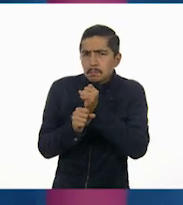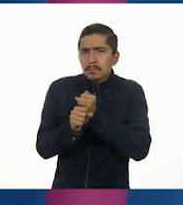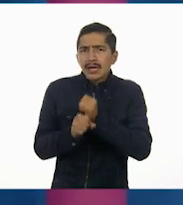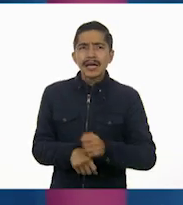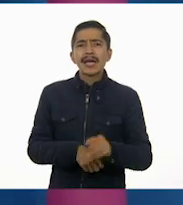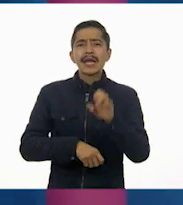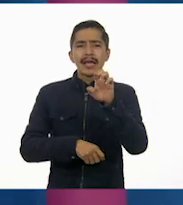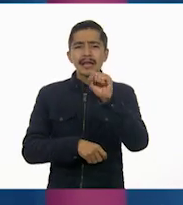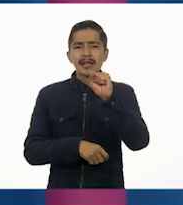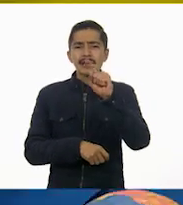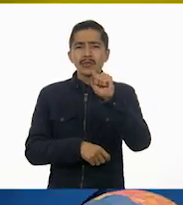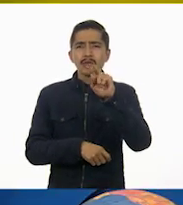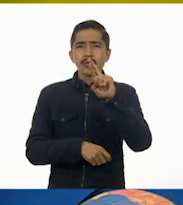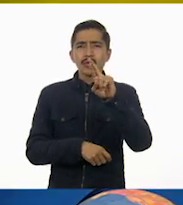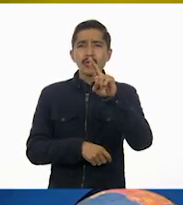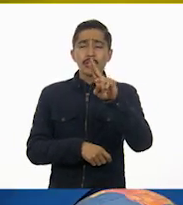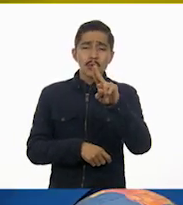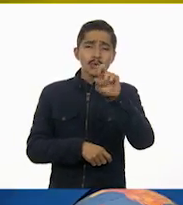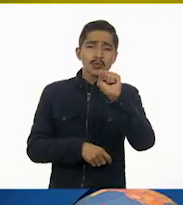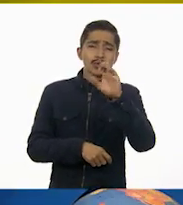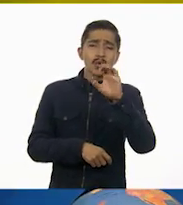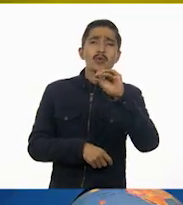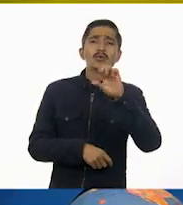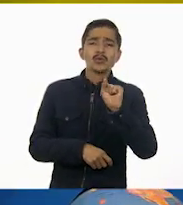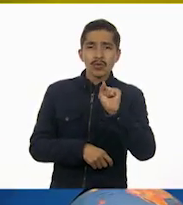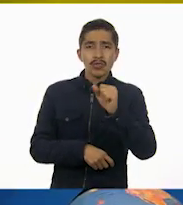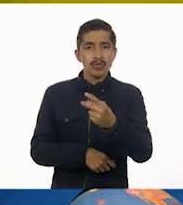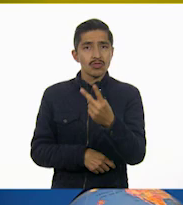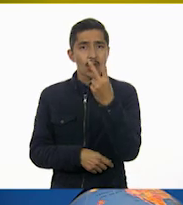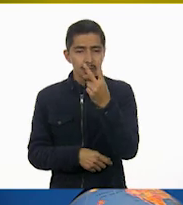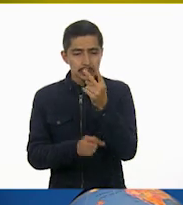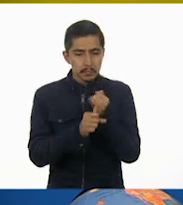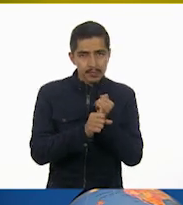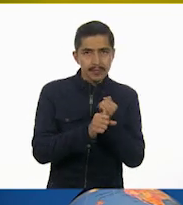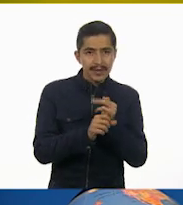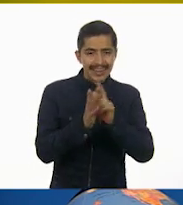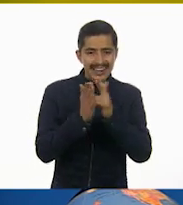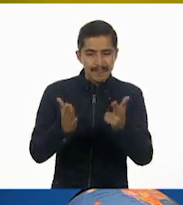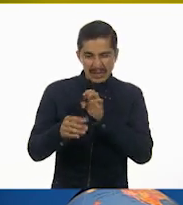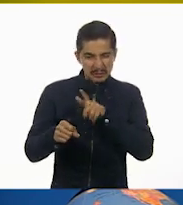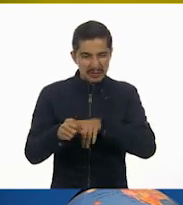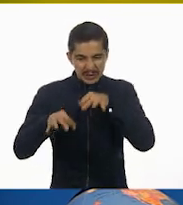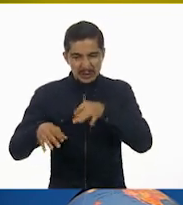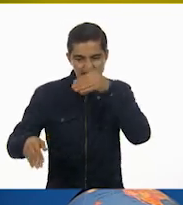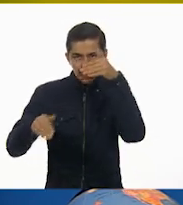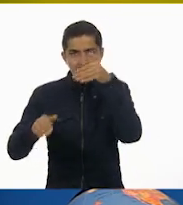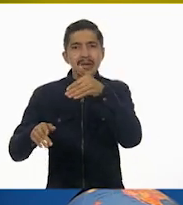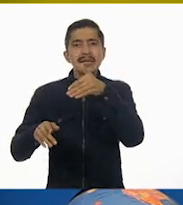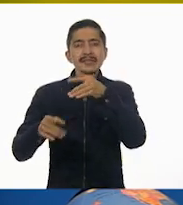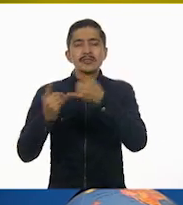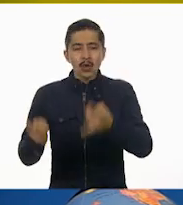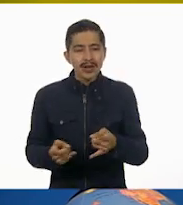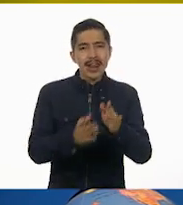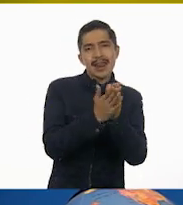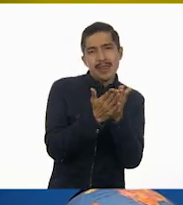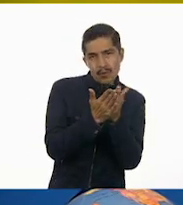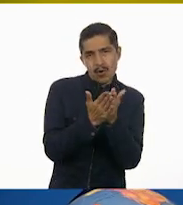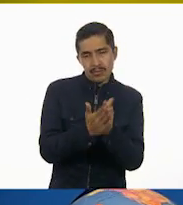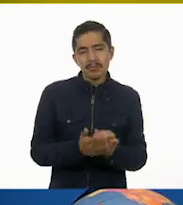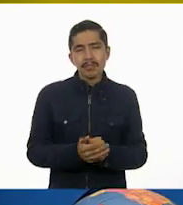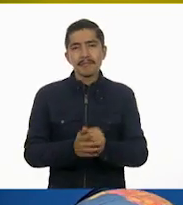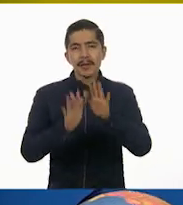etruscos? Consultaremos 2 fuentes, un libro y una revista especializada en historia. De